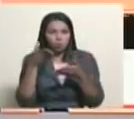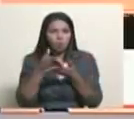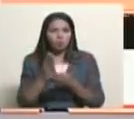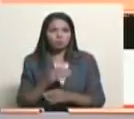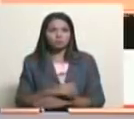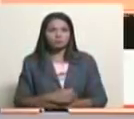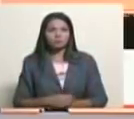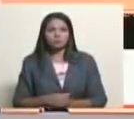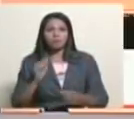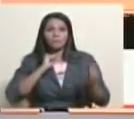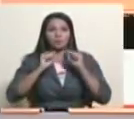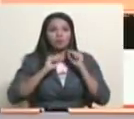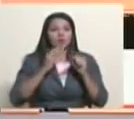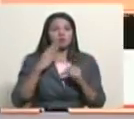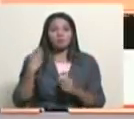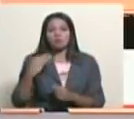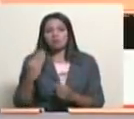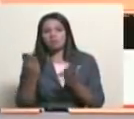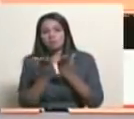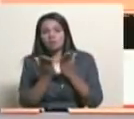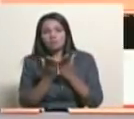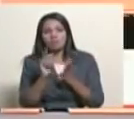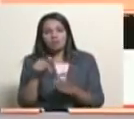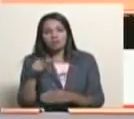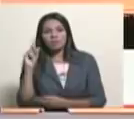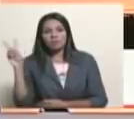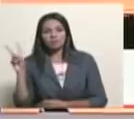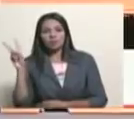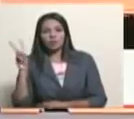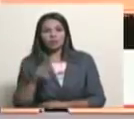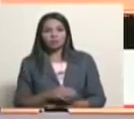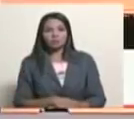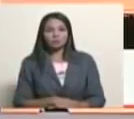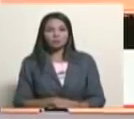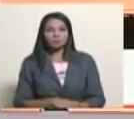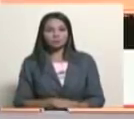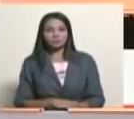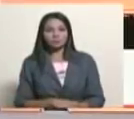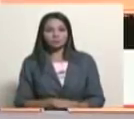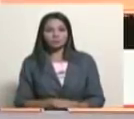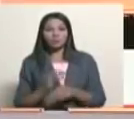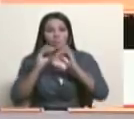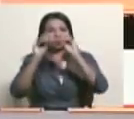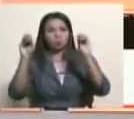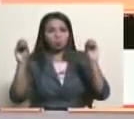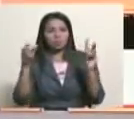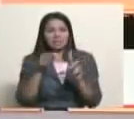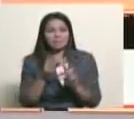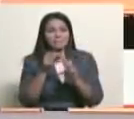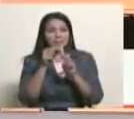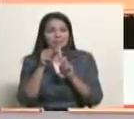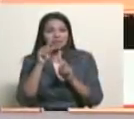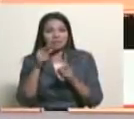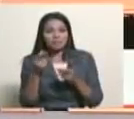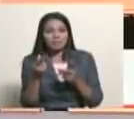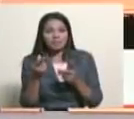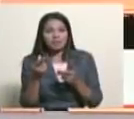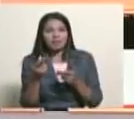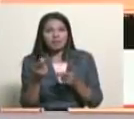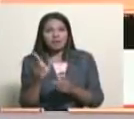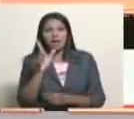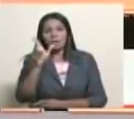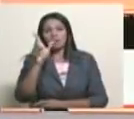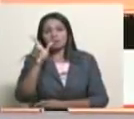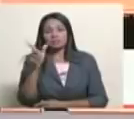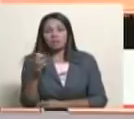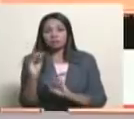Convoqué al Movimiento Juvenil y Estudiantil de Venezuela. Y convoqué de manera especial al Partido